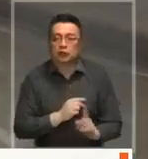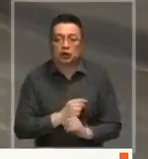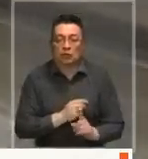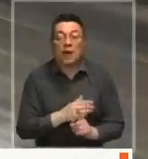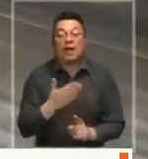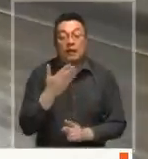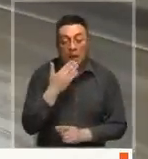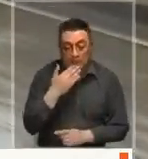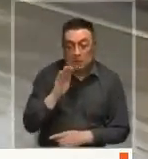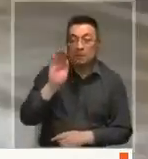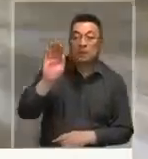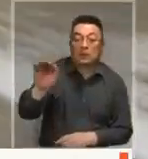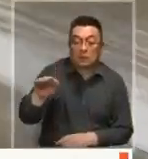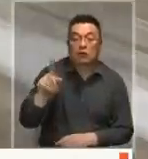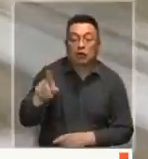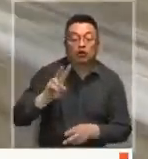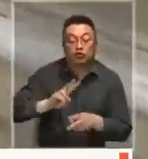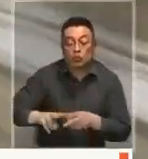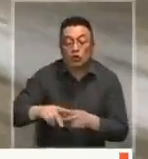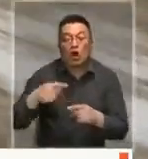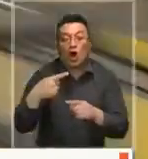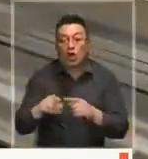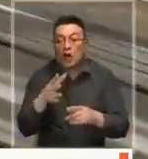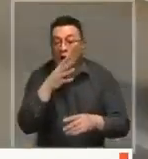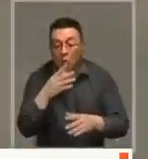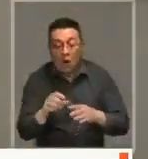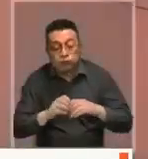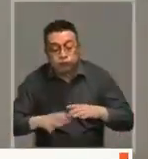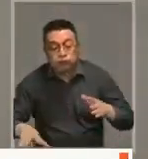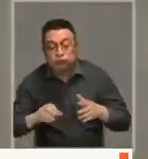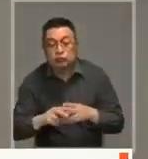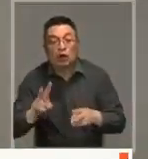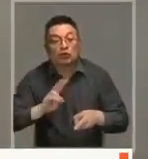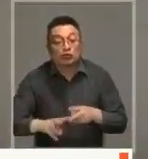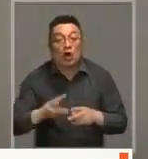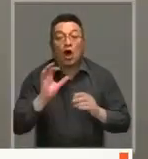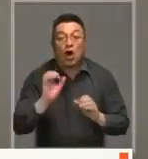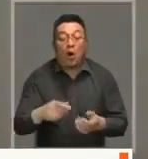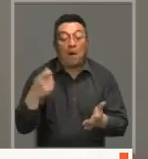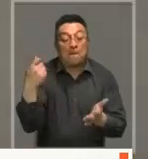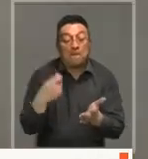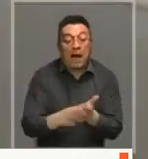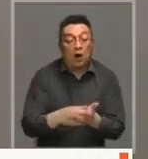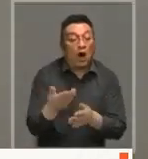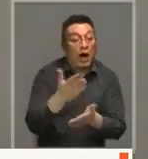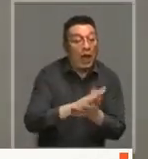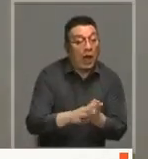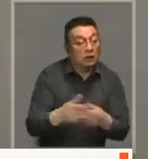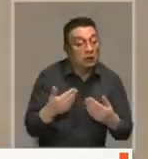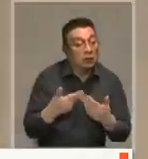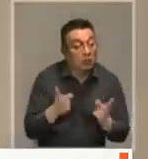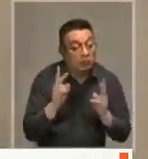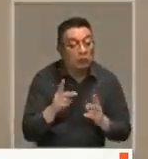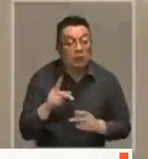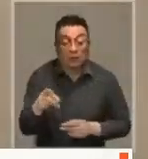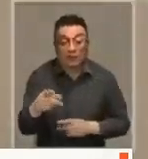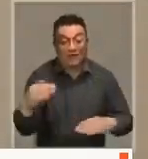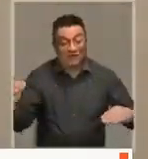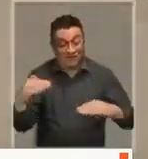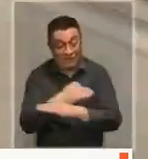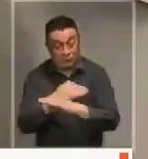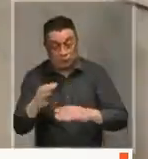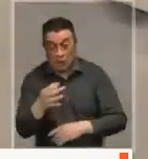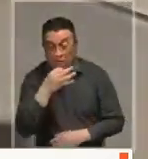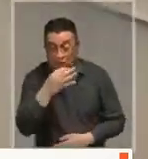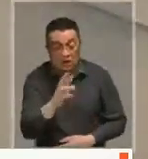queríamos saber si hay solución para estas otras filtraciones o si se eximirá del pago a los conductores. Desde Autopista Vespucio Oriente